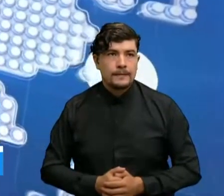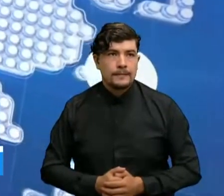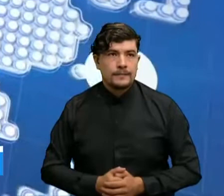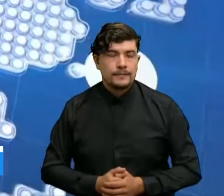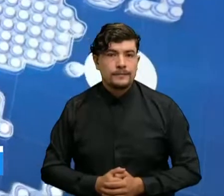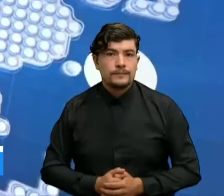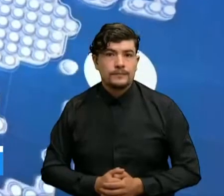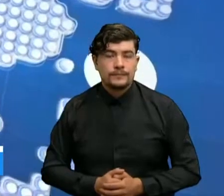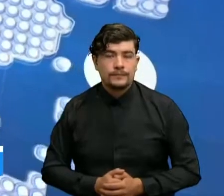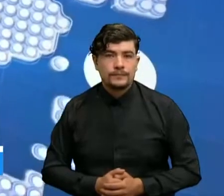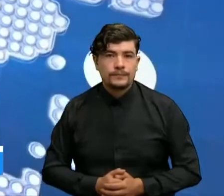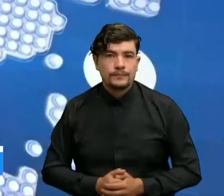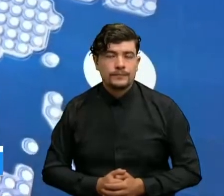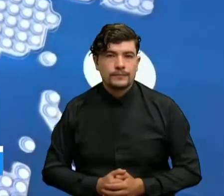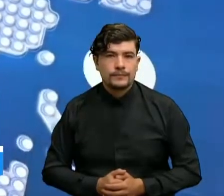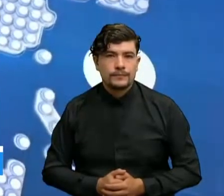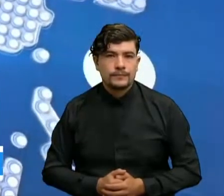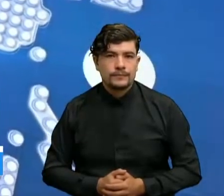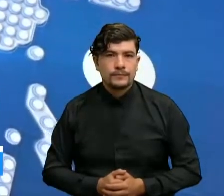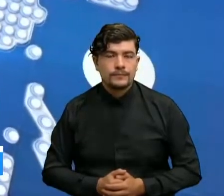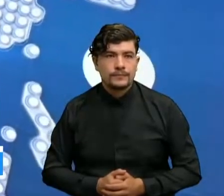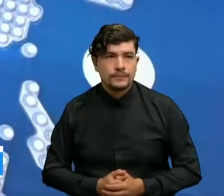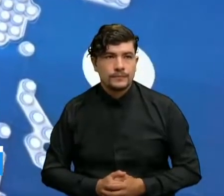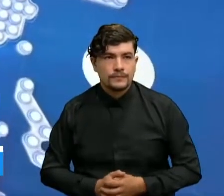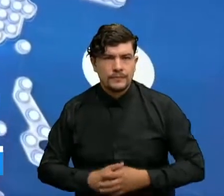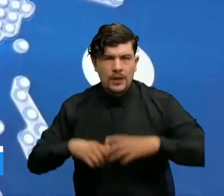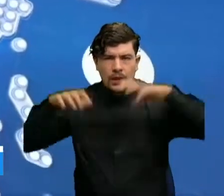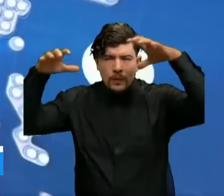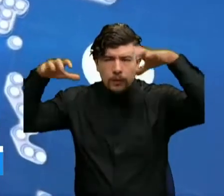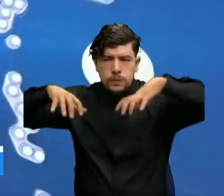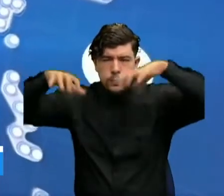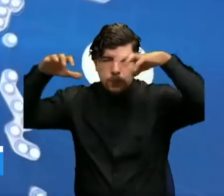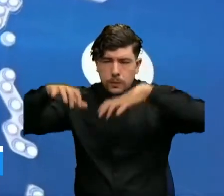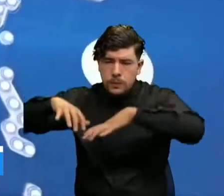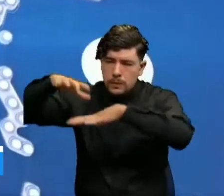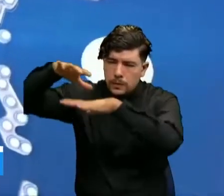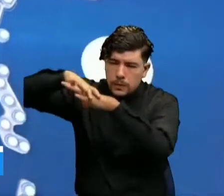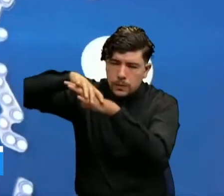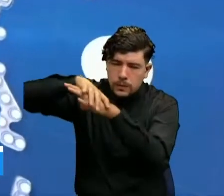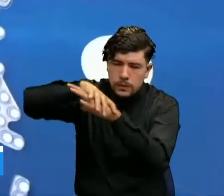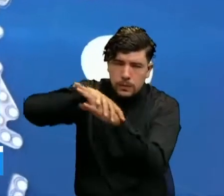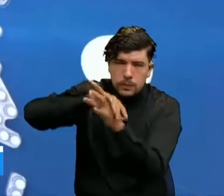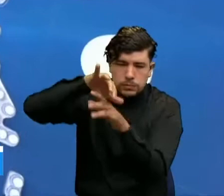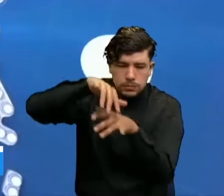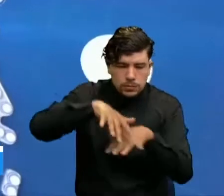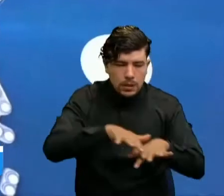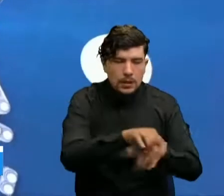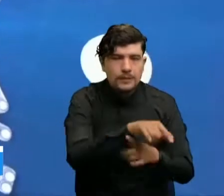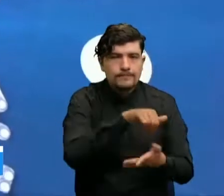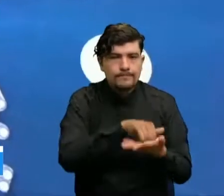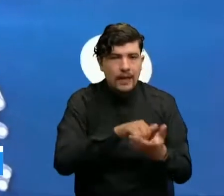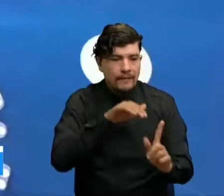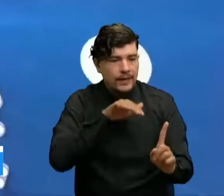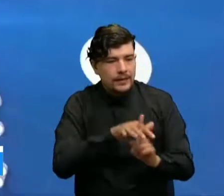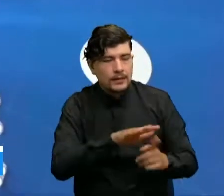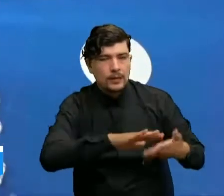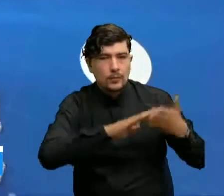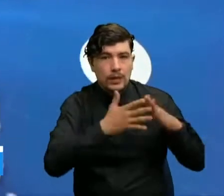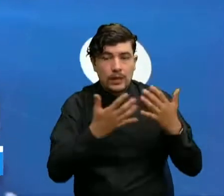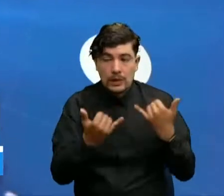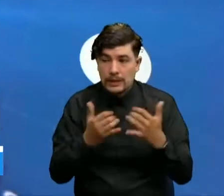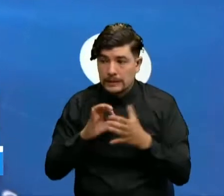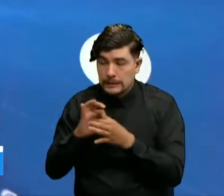Las lluvias también han ocasionado deslizamiento de tierras y taponamiento en algunas vías, lo que ha hecho que las comunidades se unan